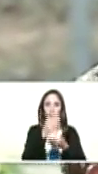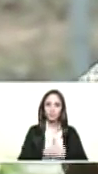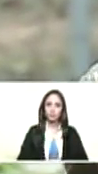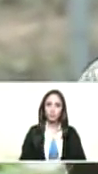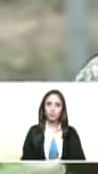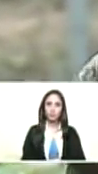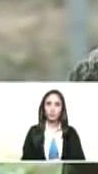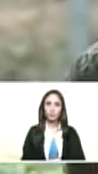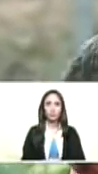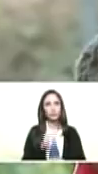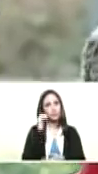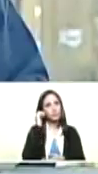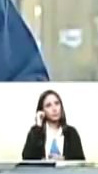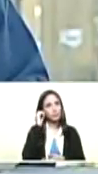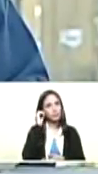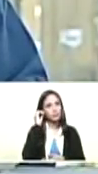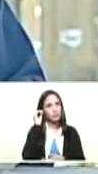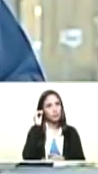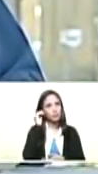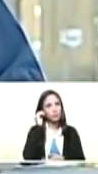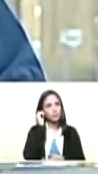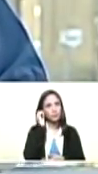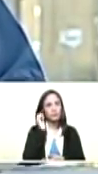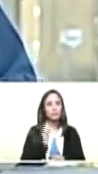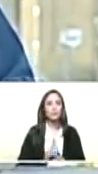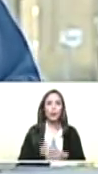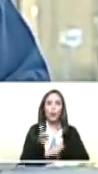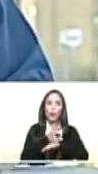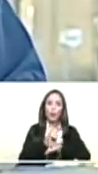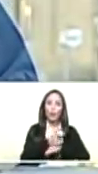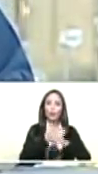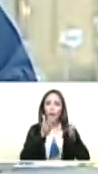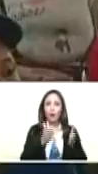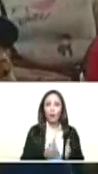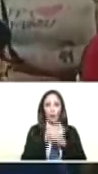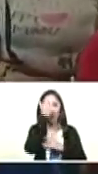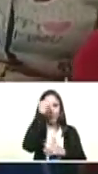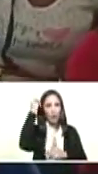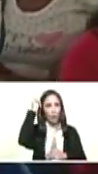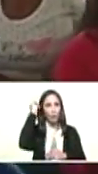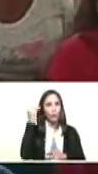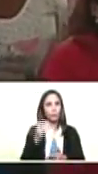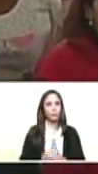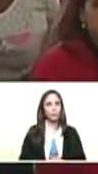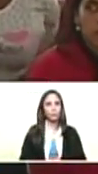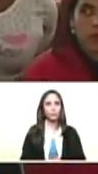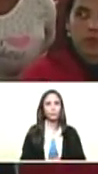Gobernador reelecto de Yaracuy, por una paliza, lo reeligieron.